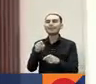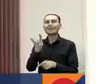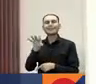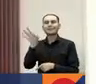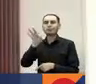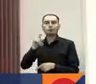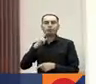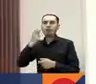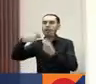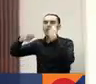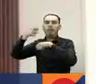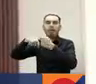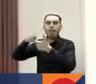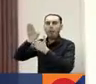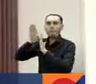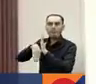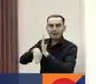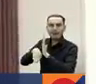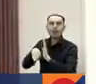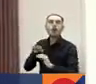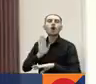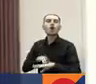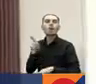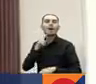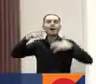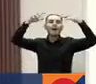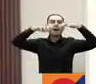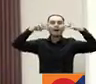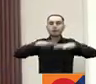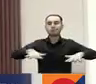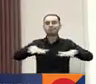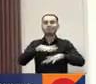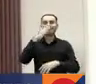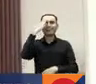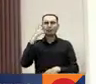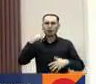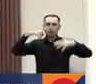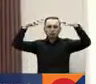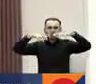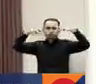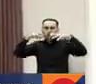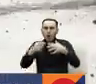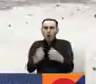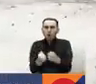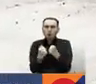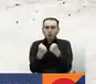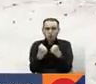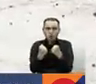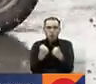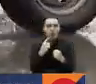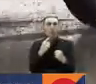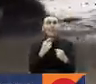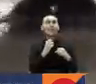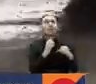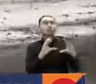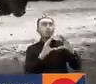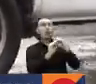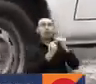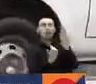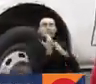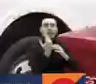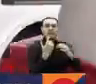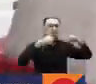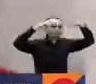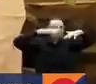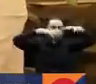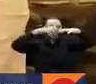15%. Esto debido a la inclemencia del tiempo que hoy se está viendo, los aguaceros tan fuertes que están empezando desde por la noche. Y muchas veces amanece